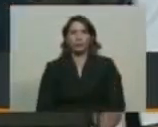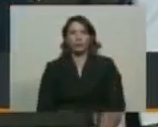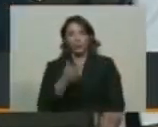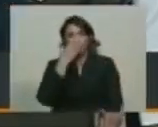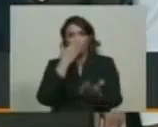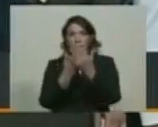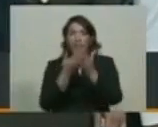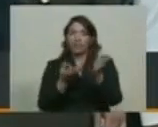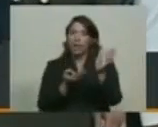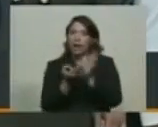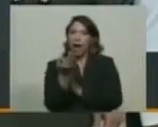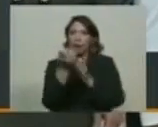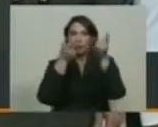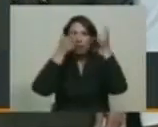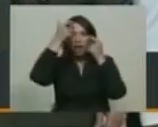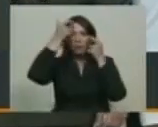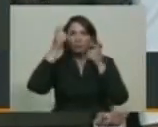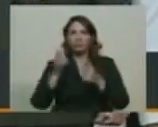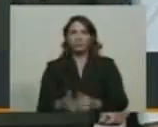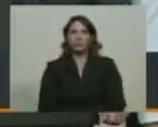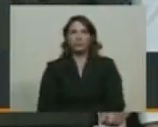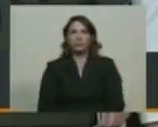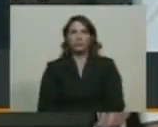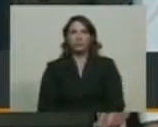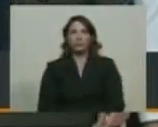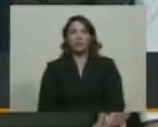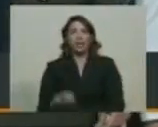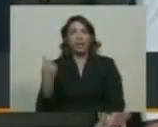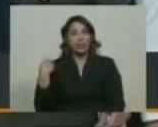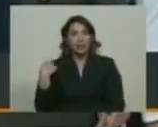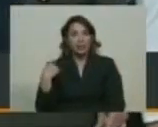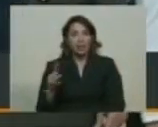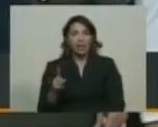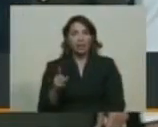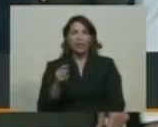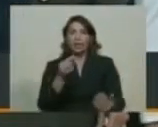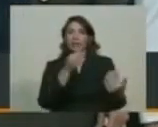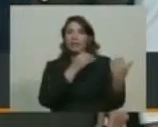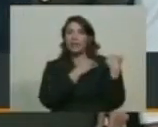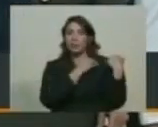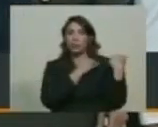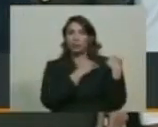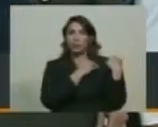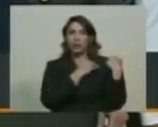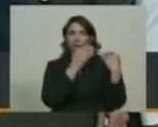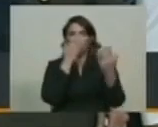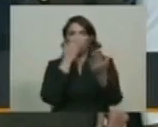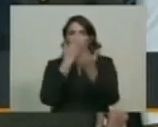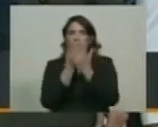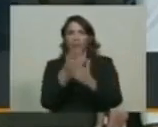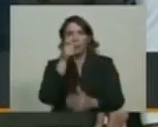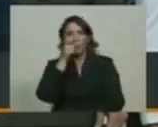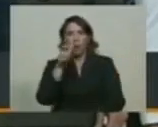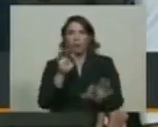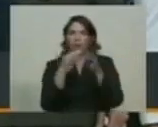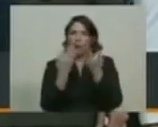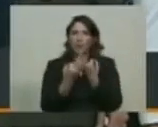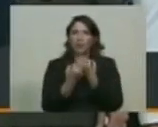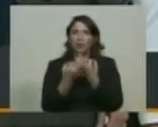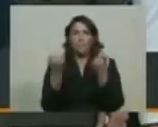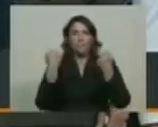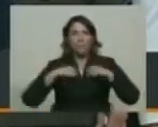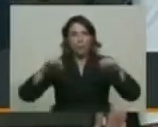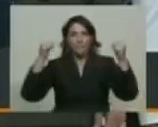que dejara el comandante Chávez. Y tiene la responsabilidad frente a su pueblo, frente a su familia, de estar